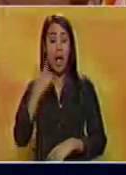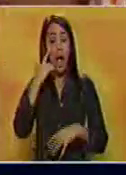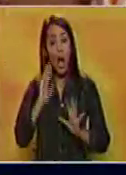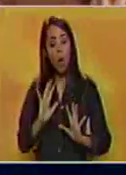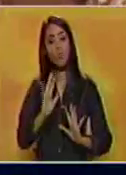estadounidense